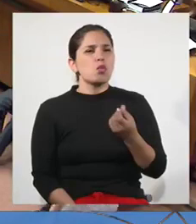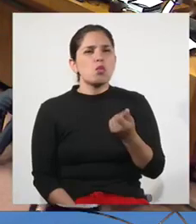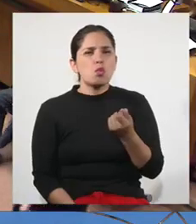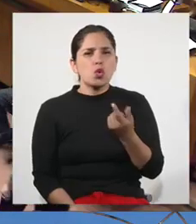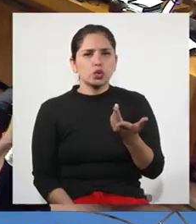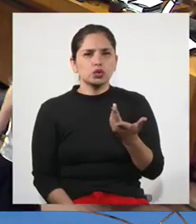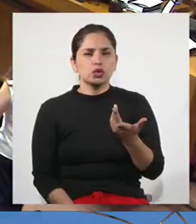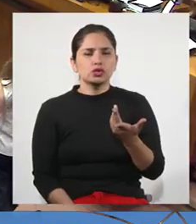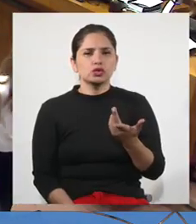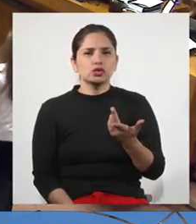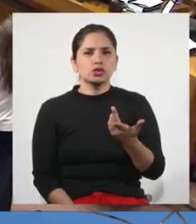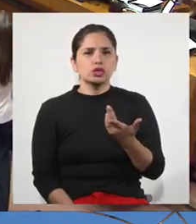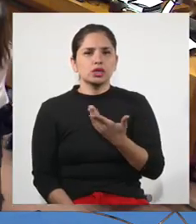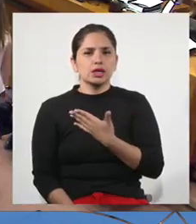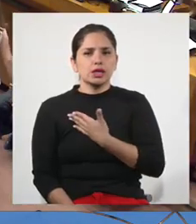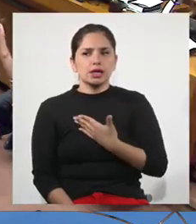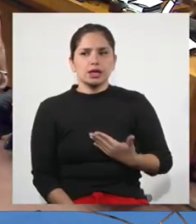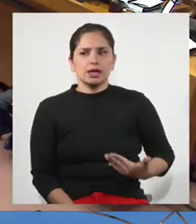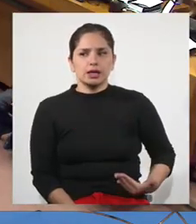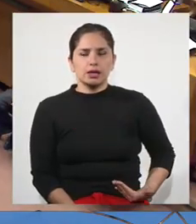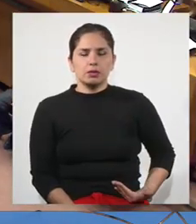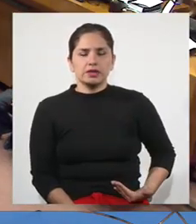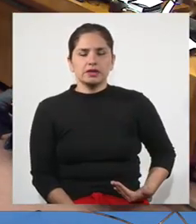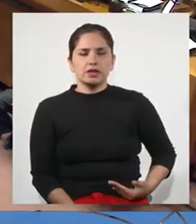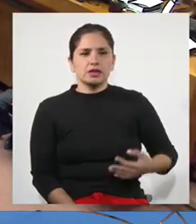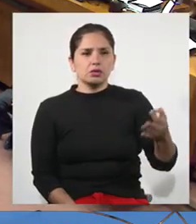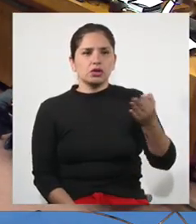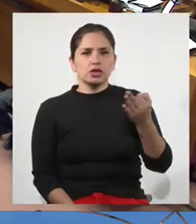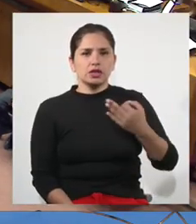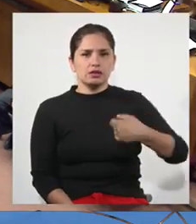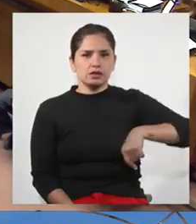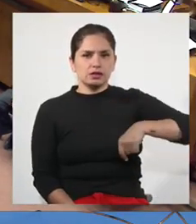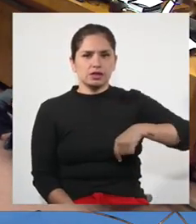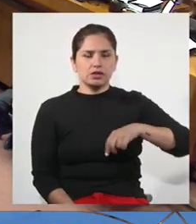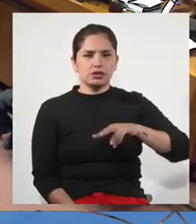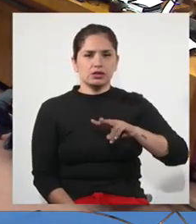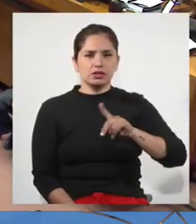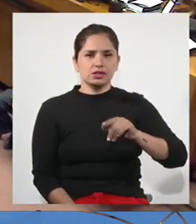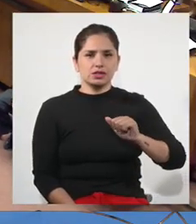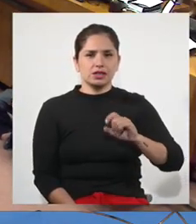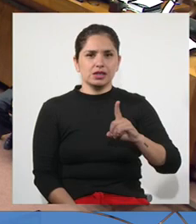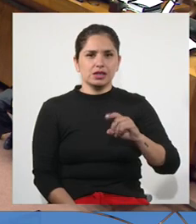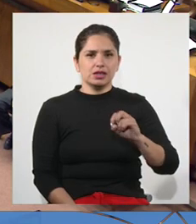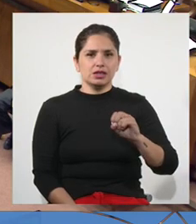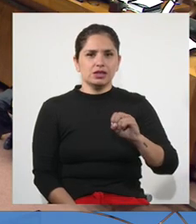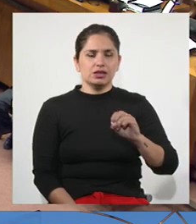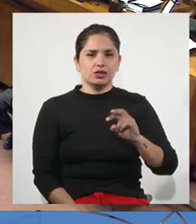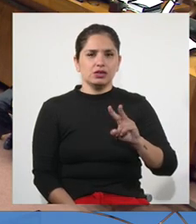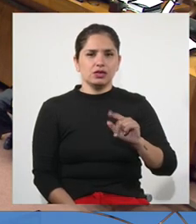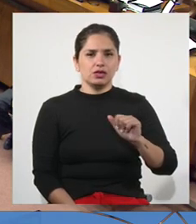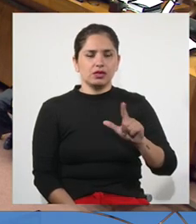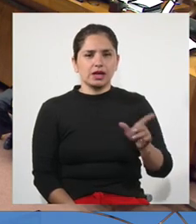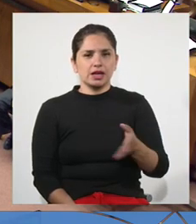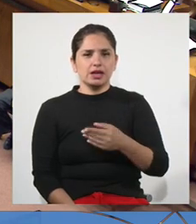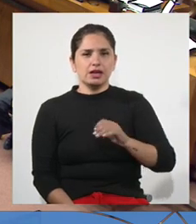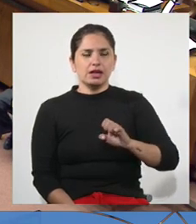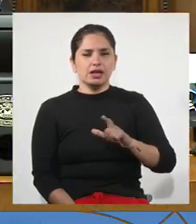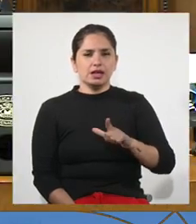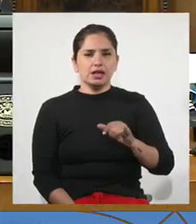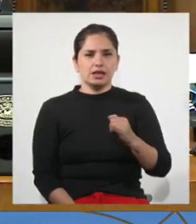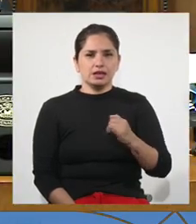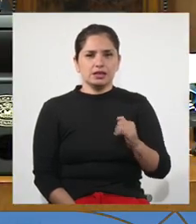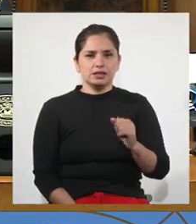senador Navarro. El Ejecutivo, sobre lo planteado por el senador Sandoval, el senador Elizalde, la senadora Proboste y el senador Navarro, son dos